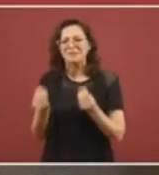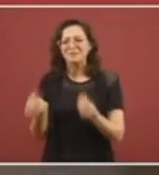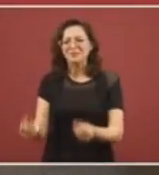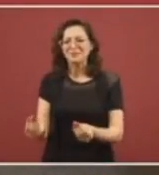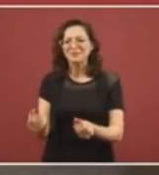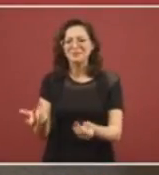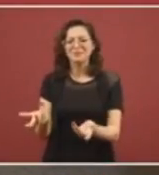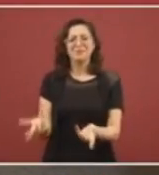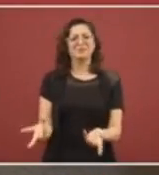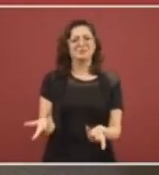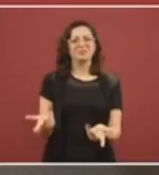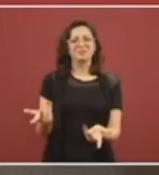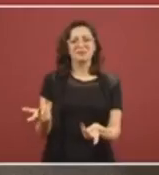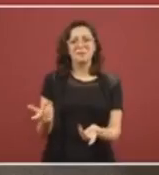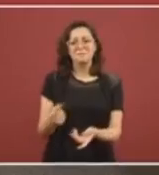alteración